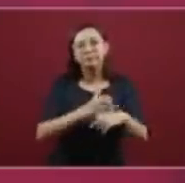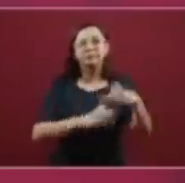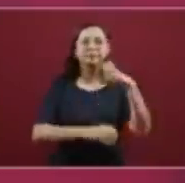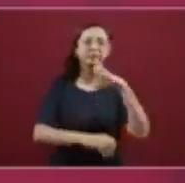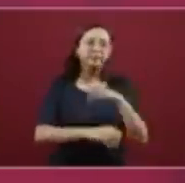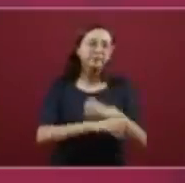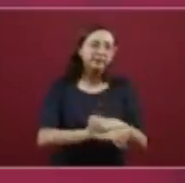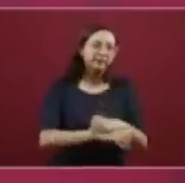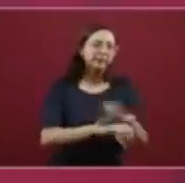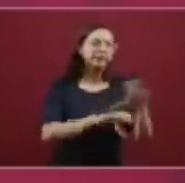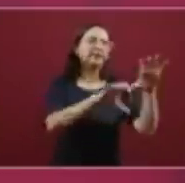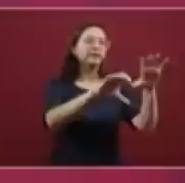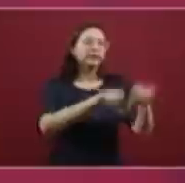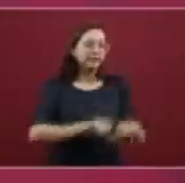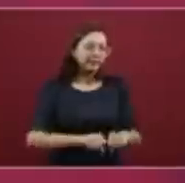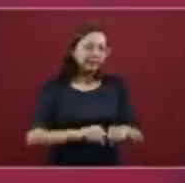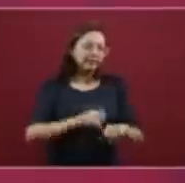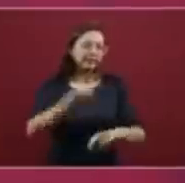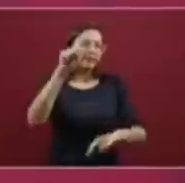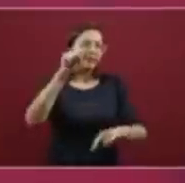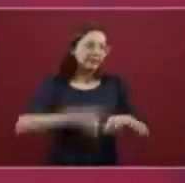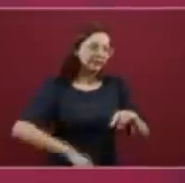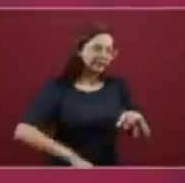Decomisados, Expropiados,